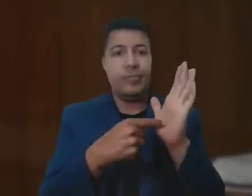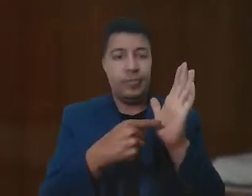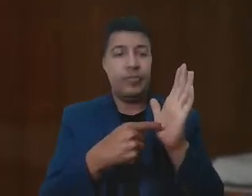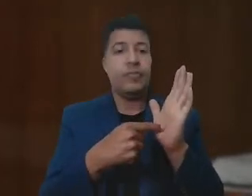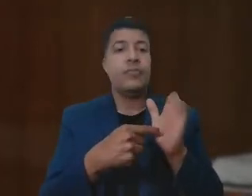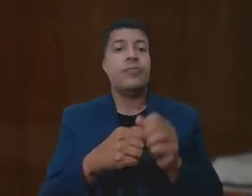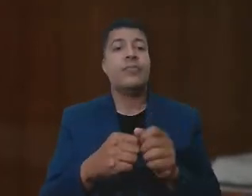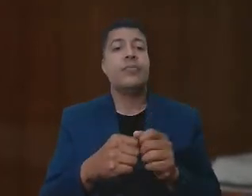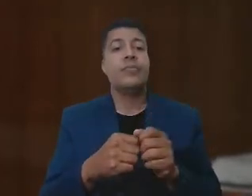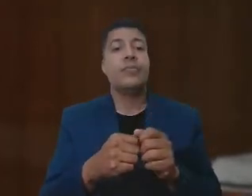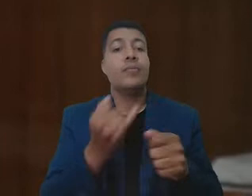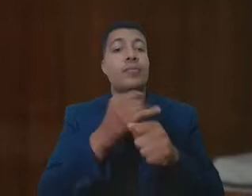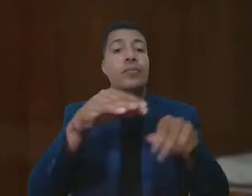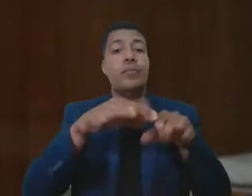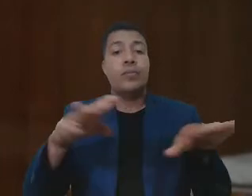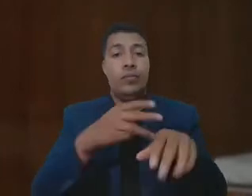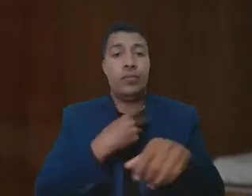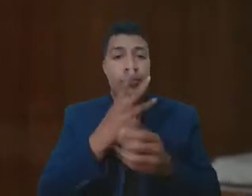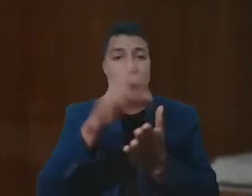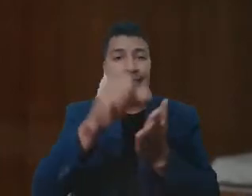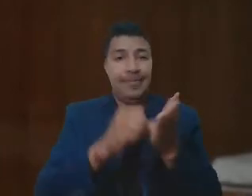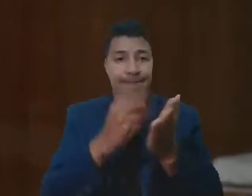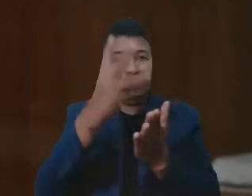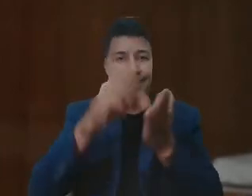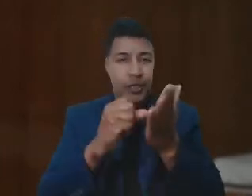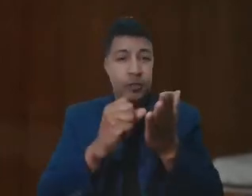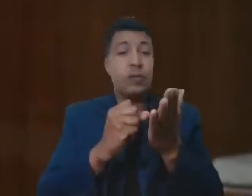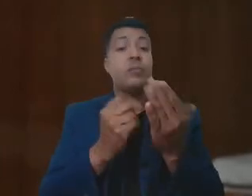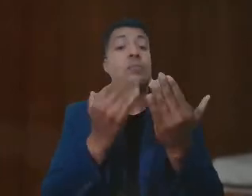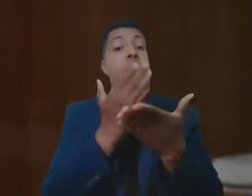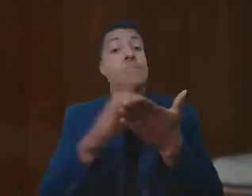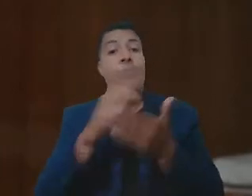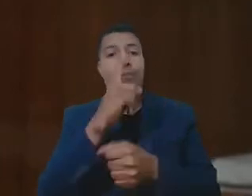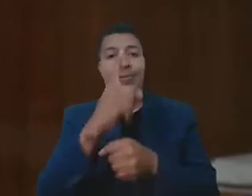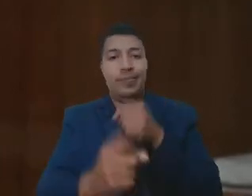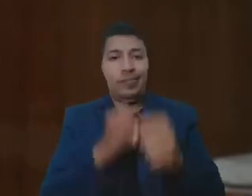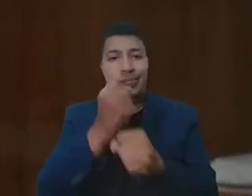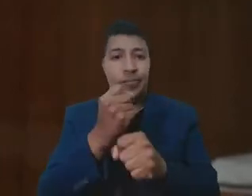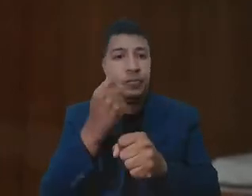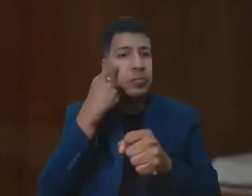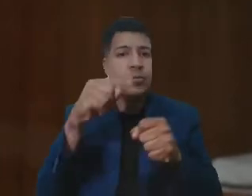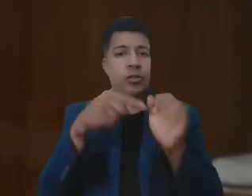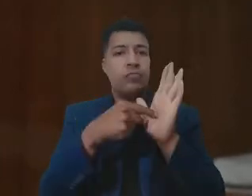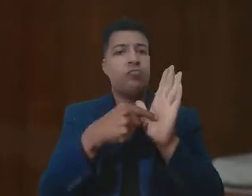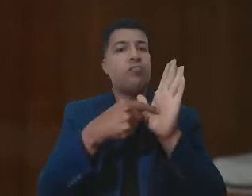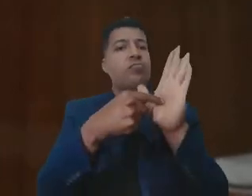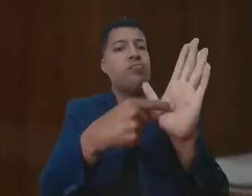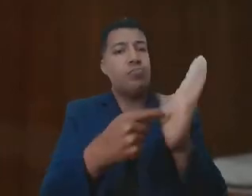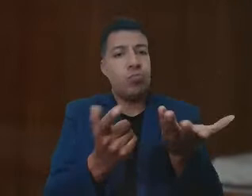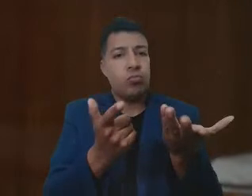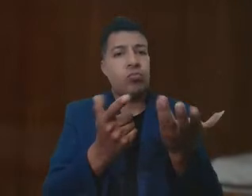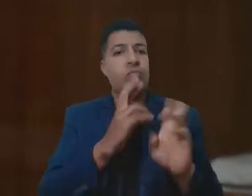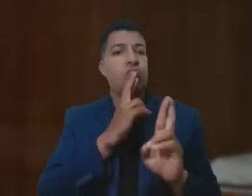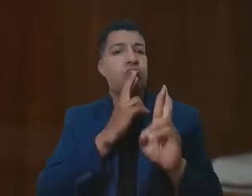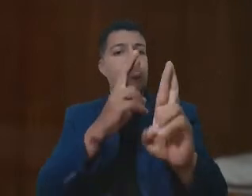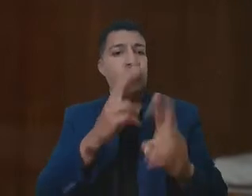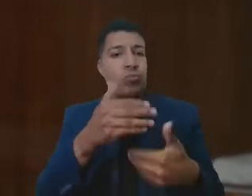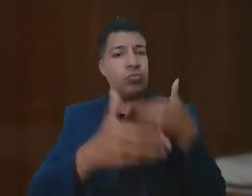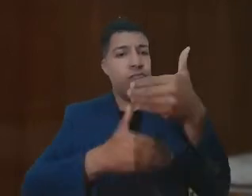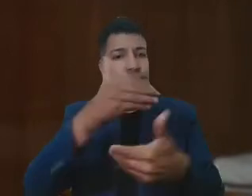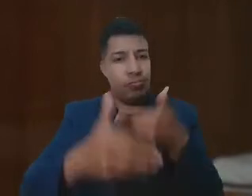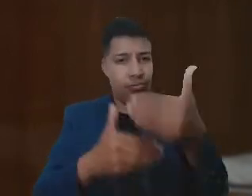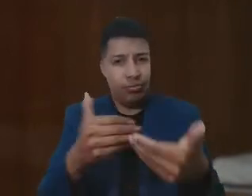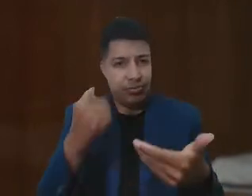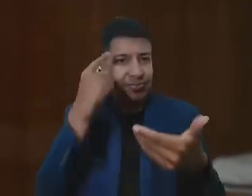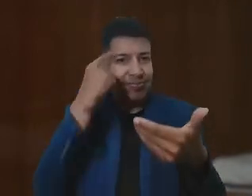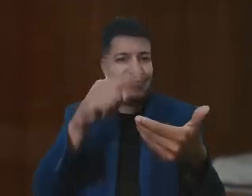elaboración de informes trimestrales y un informe anual que contenga los avances y resultados del ejercicio de sus funciones y de la